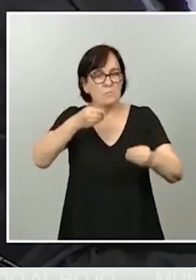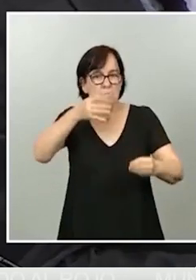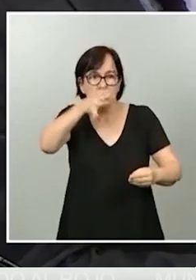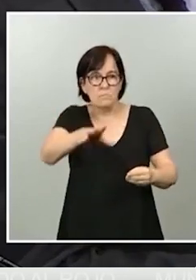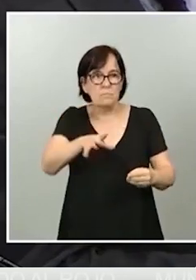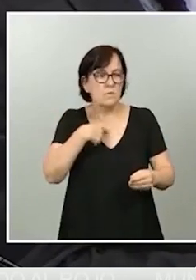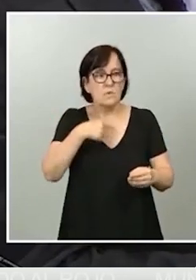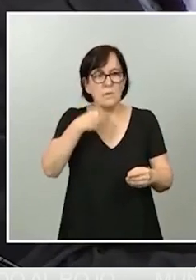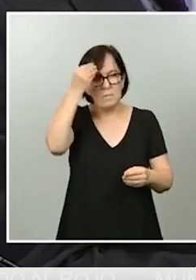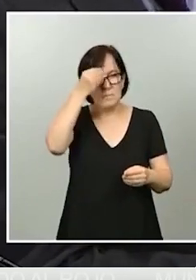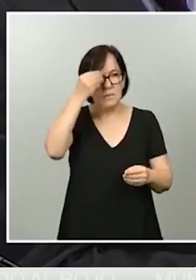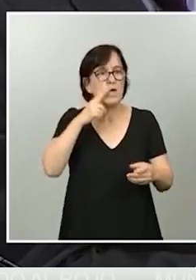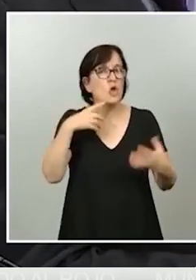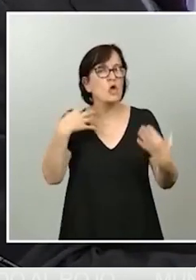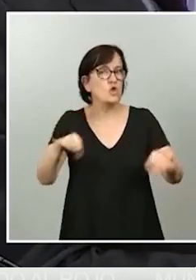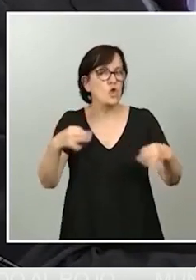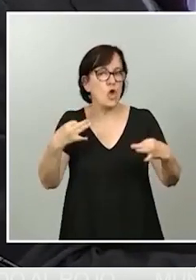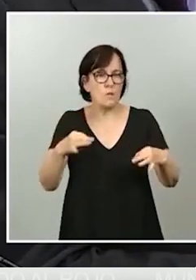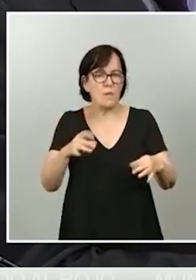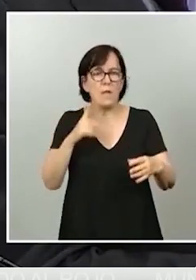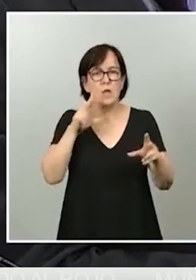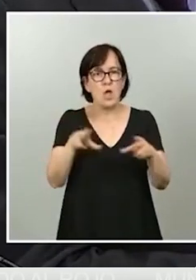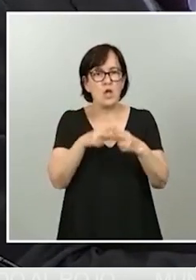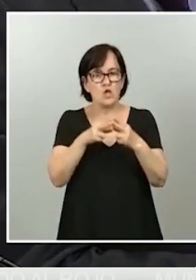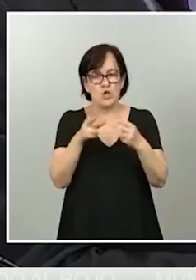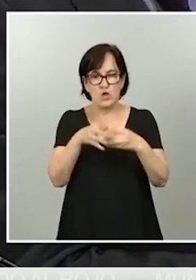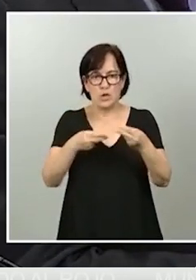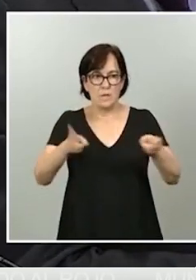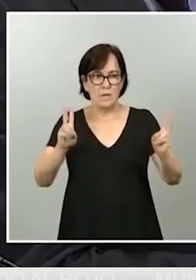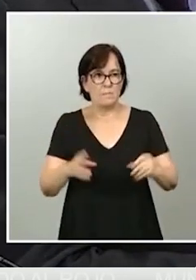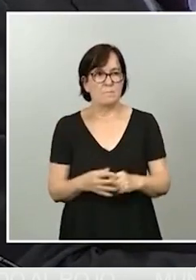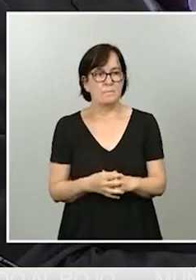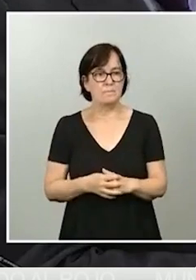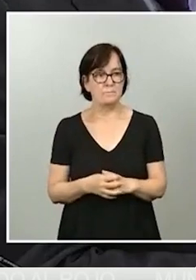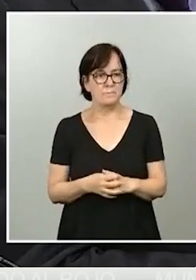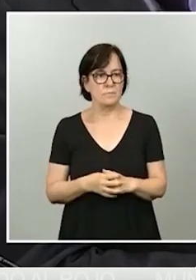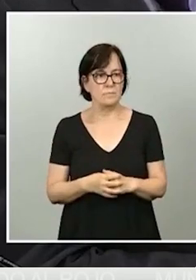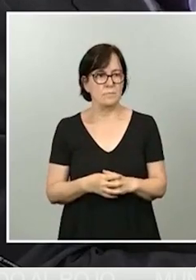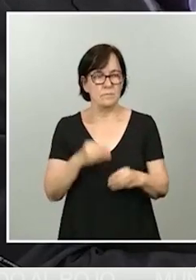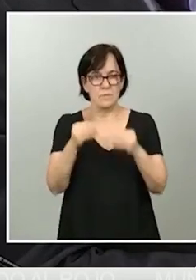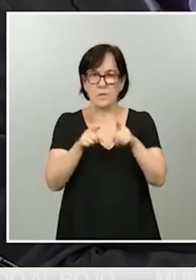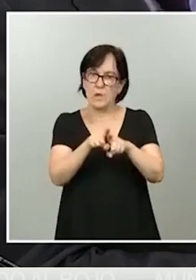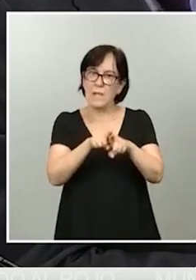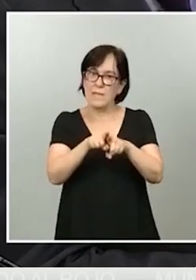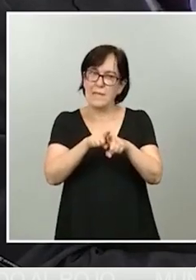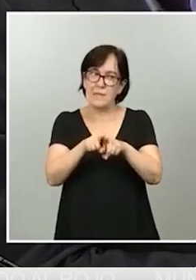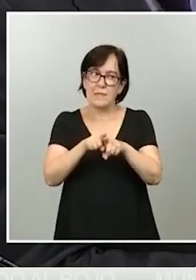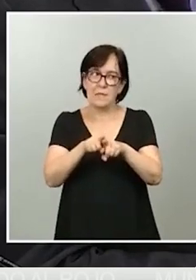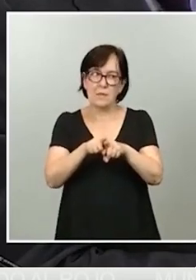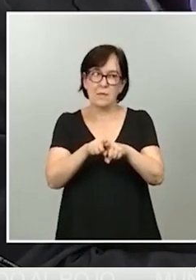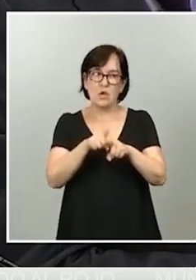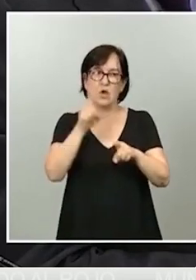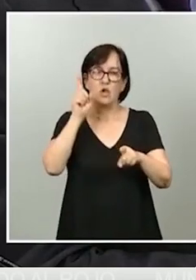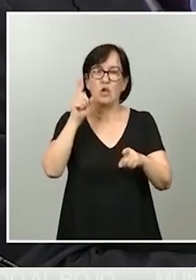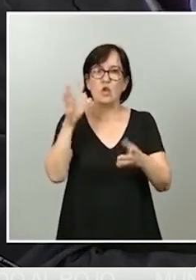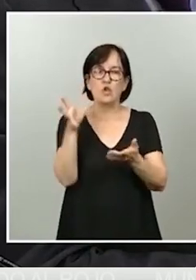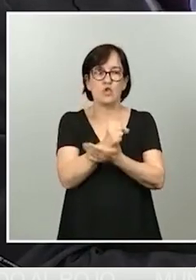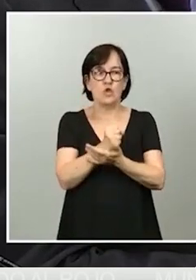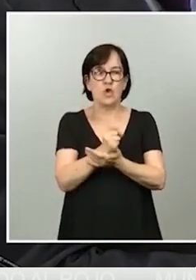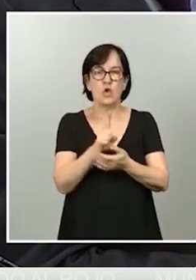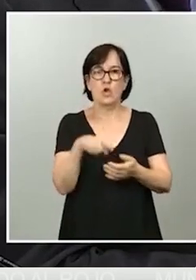Tribunal Constitucional declaraba alguno de sus apartados no acorde con la Constitución